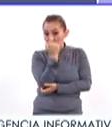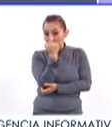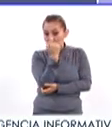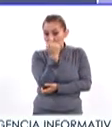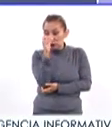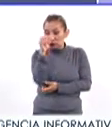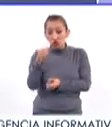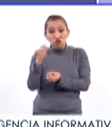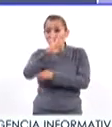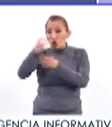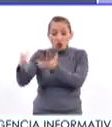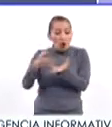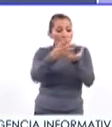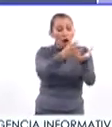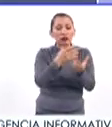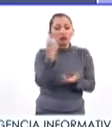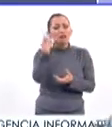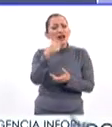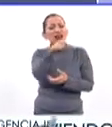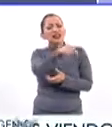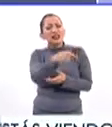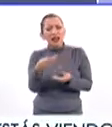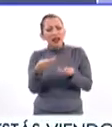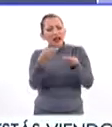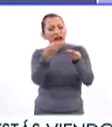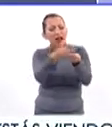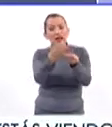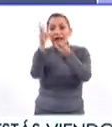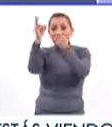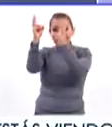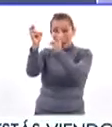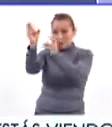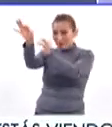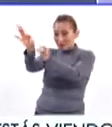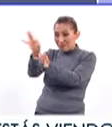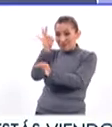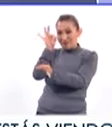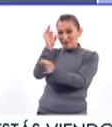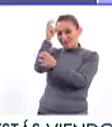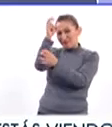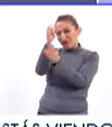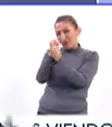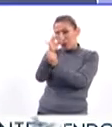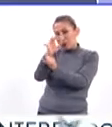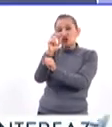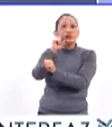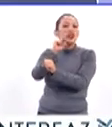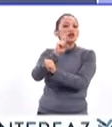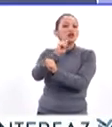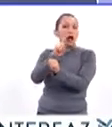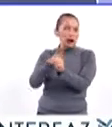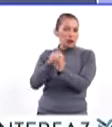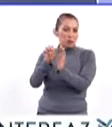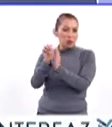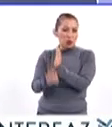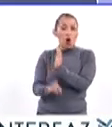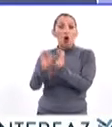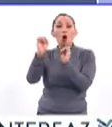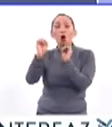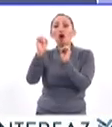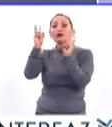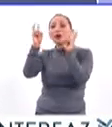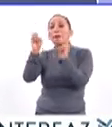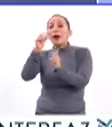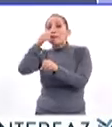estudiantes. Nosotros decimos, ¿para qué le ofreces un contenido, por ejemplo, sexual, un contenido de